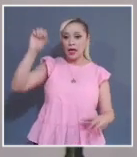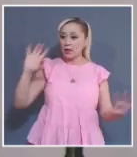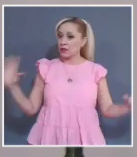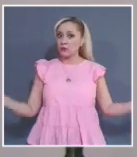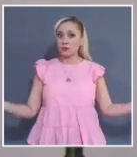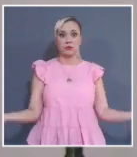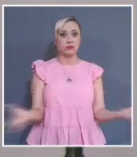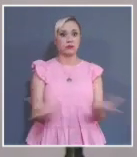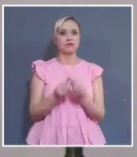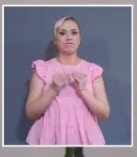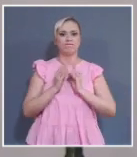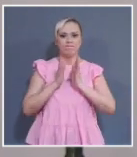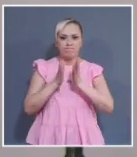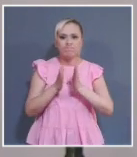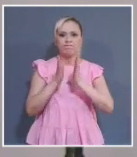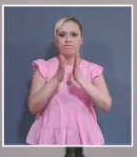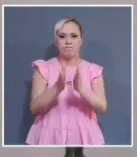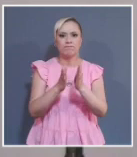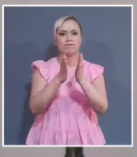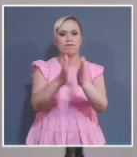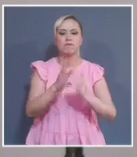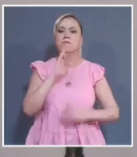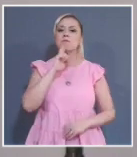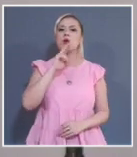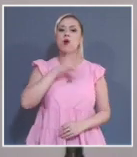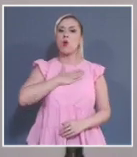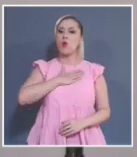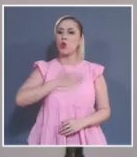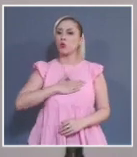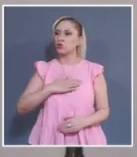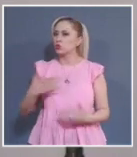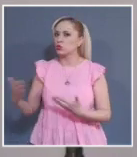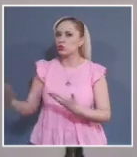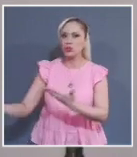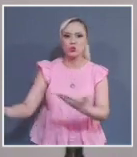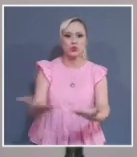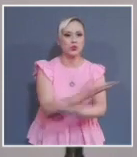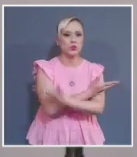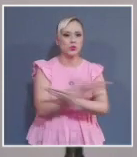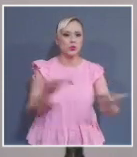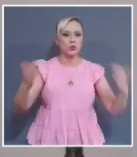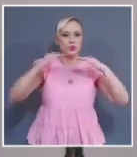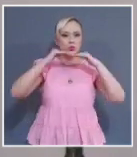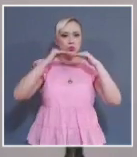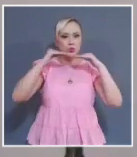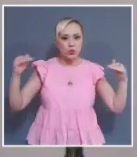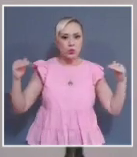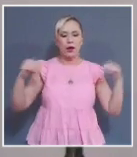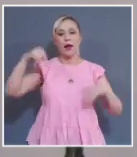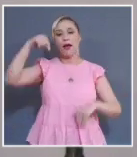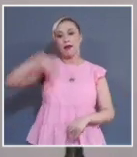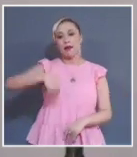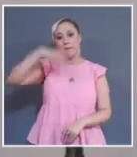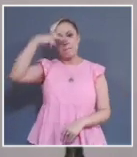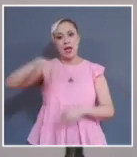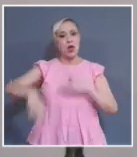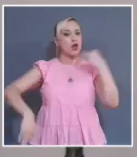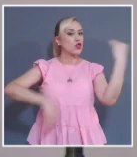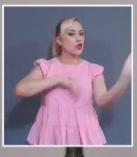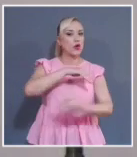para lograr mayor justicia, mayor equidad. Un país en donde todos nos sintamos con